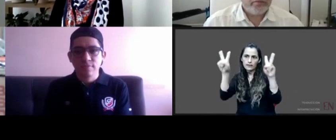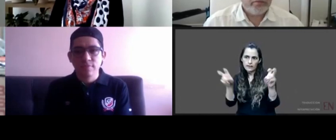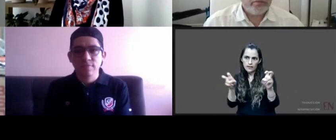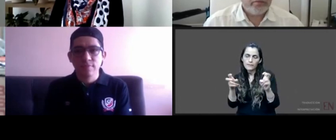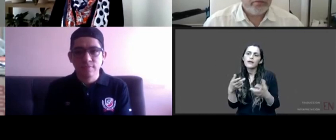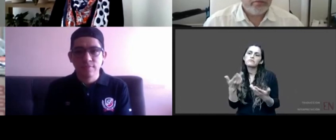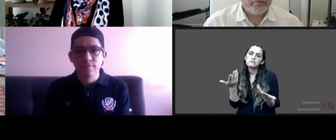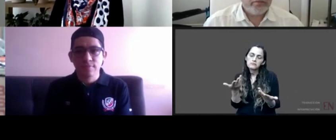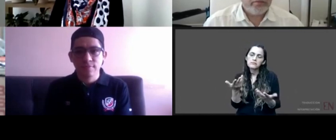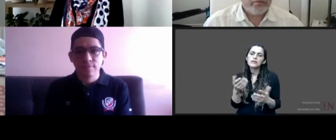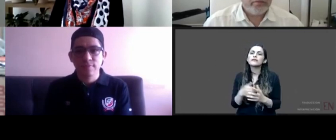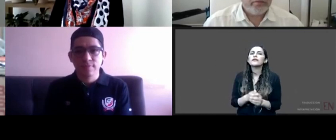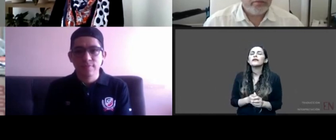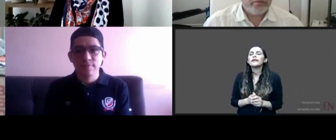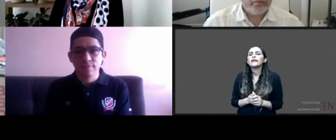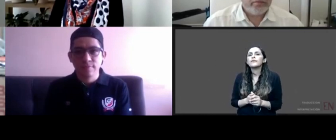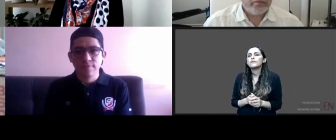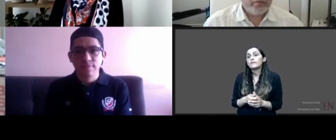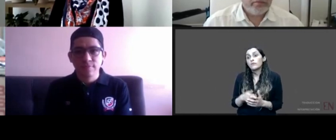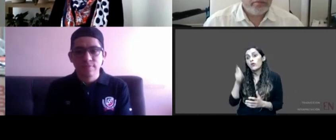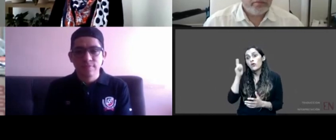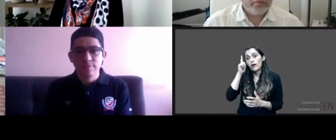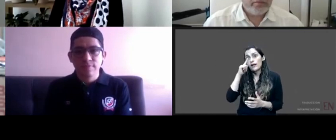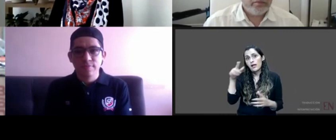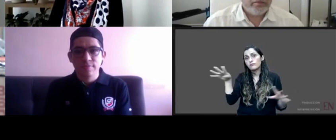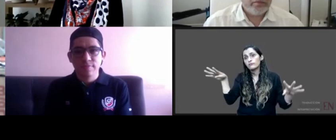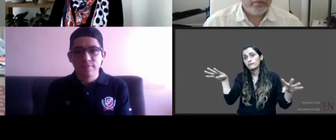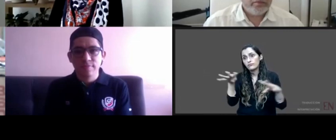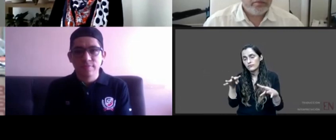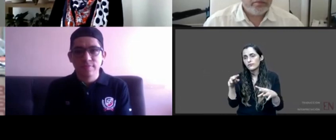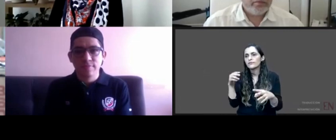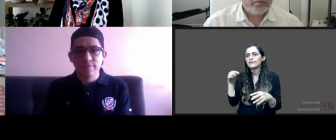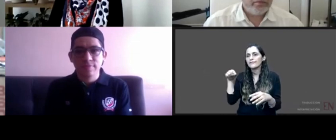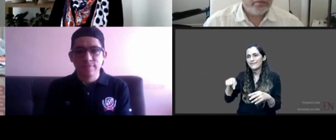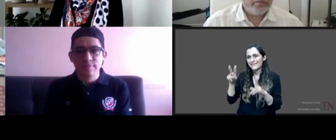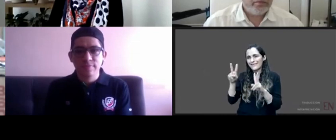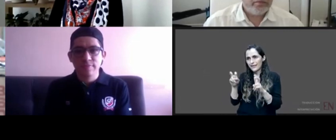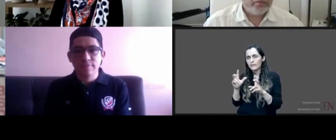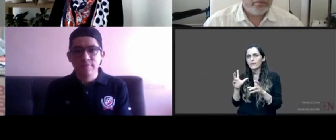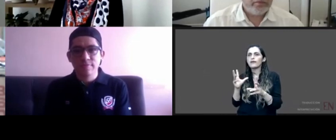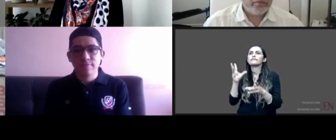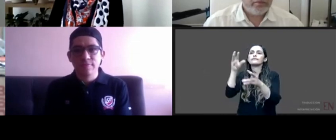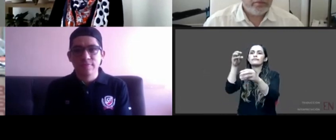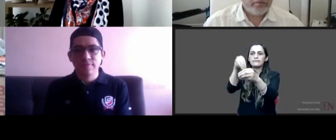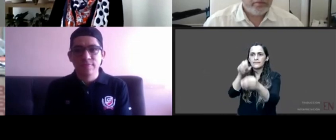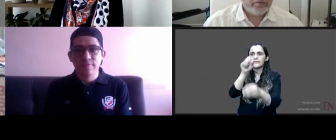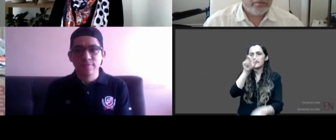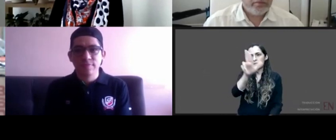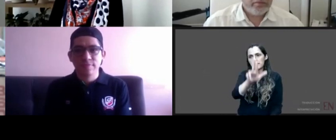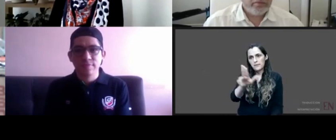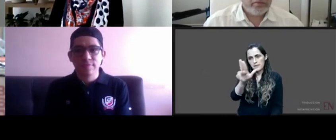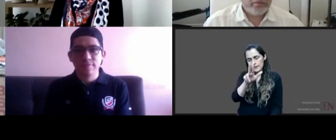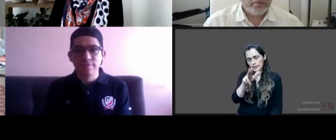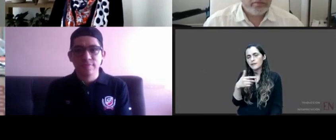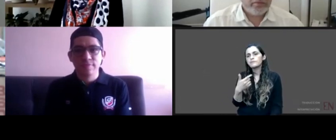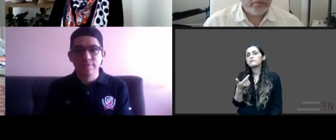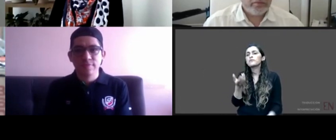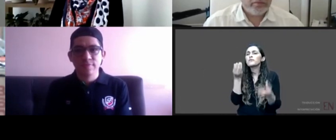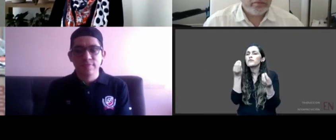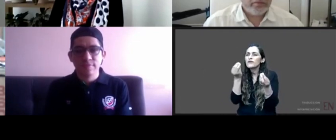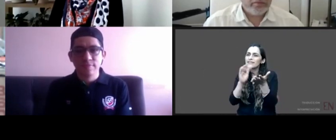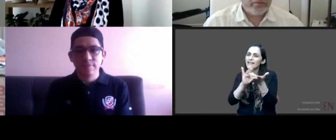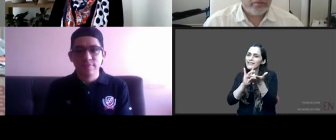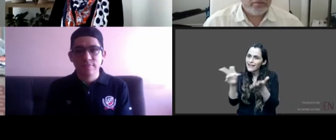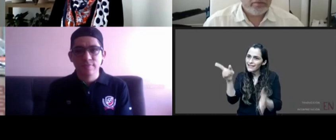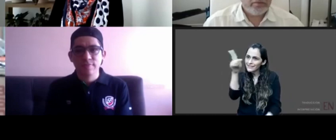estado hablando el día de hoy también. Pues sin más, les agradezco mucho, que tengan muy buena